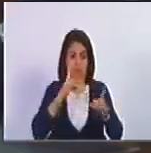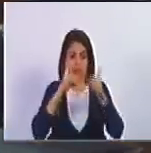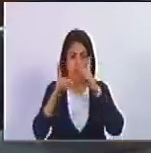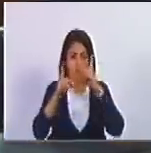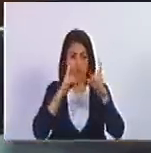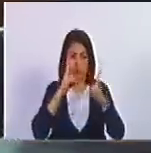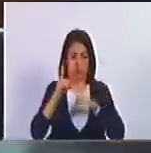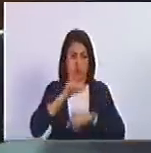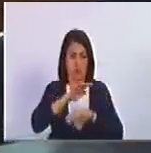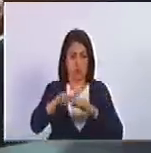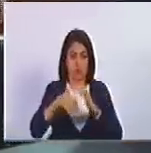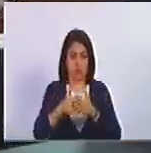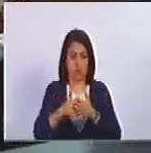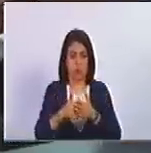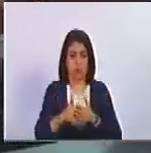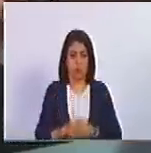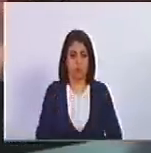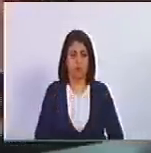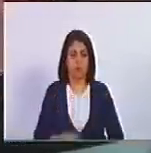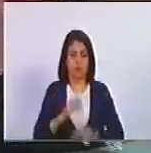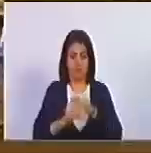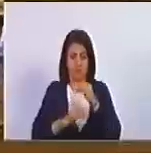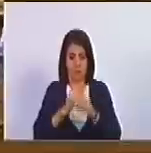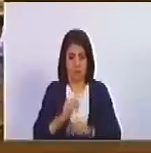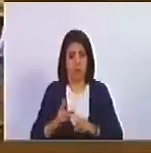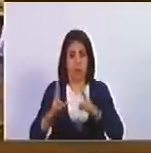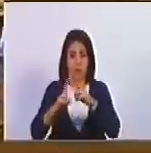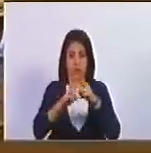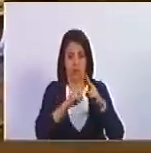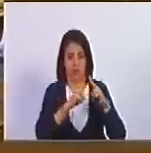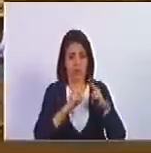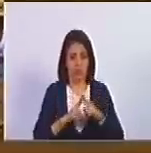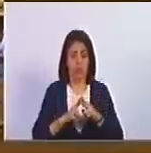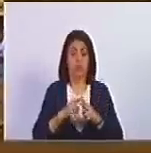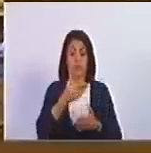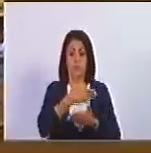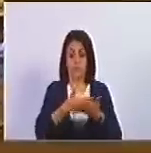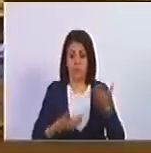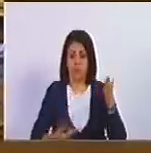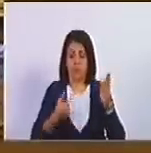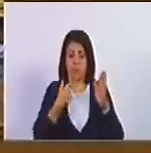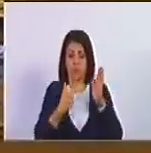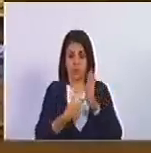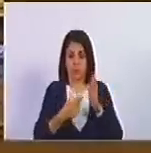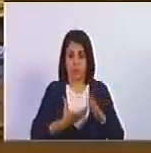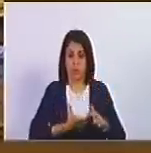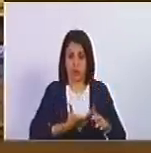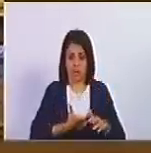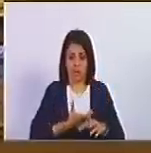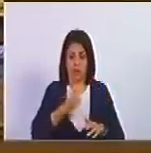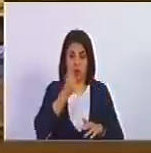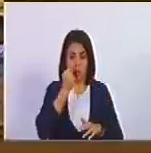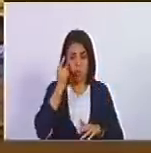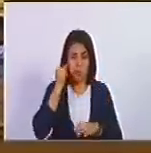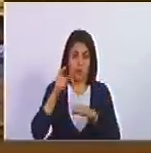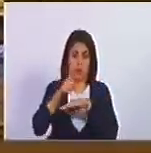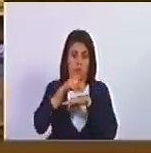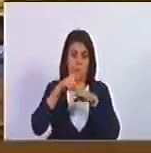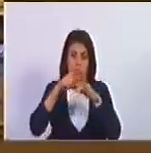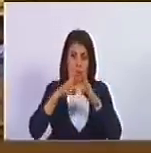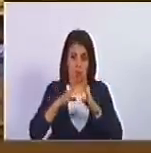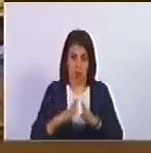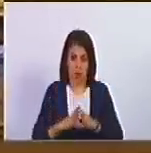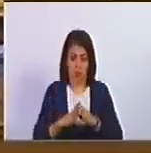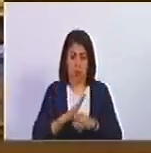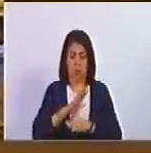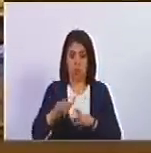discutida por todas y por todos, para que sea conocida, instrumentada por las alcaldesas, los alcaldes, las gobernadoras y los